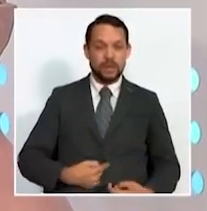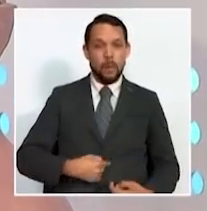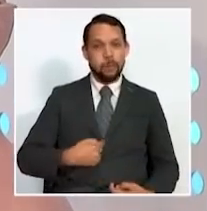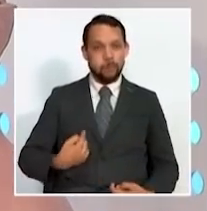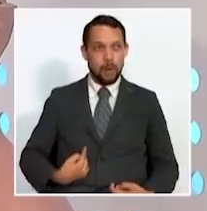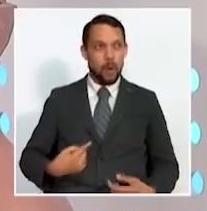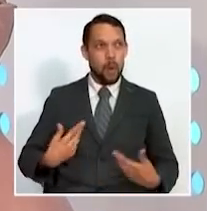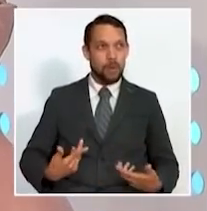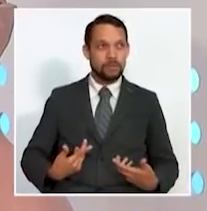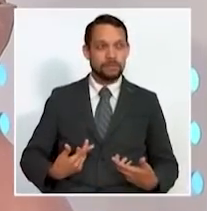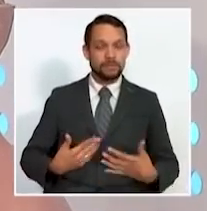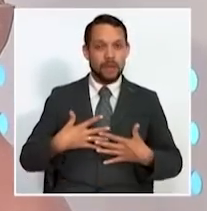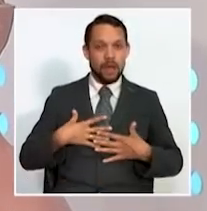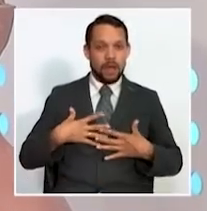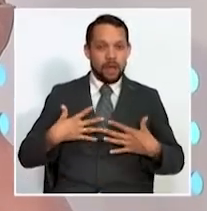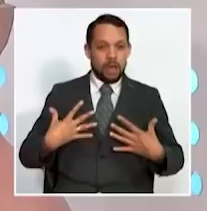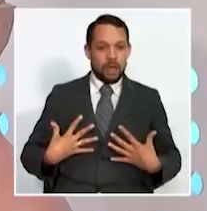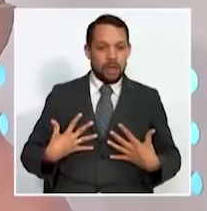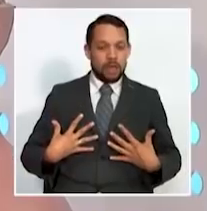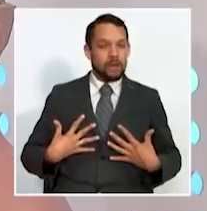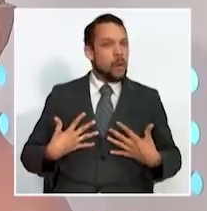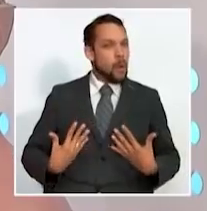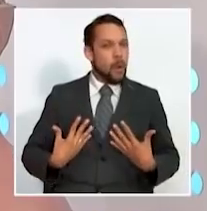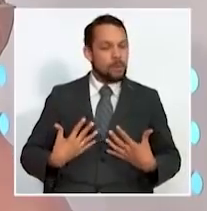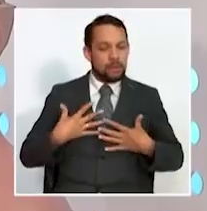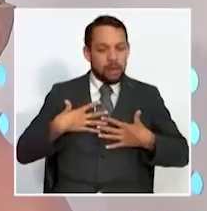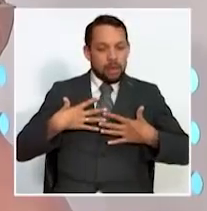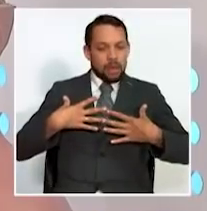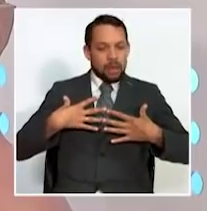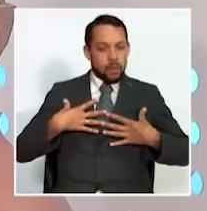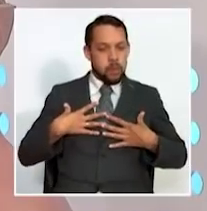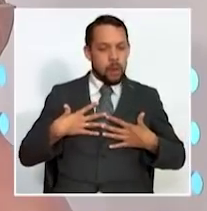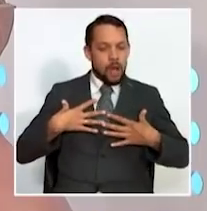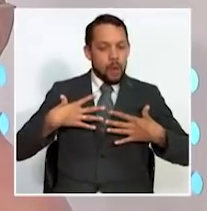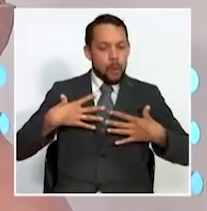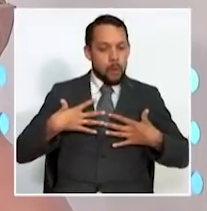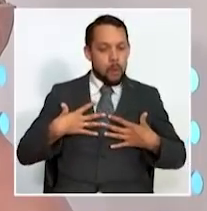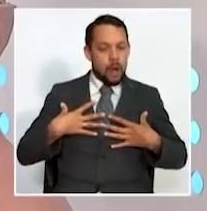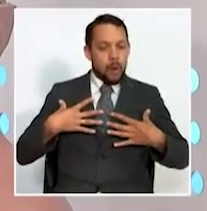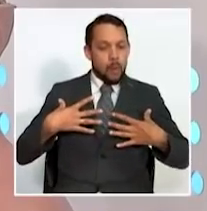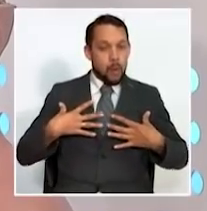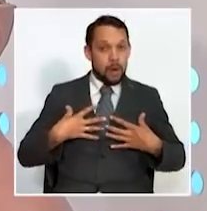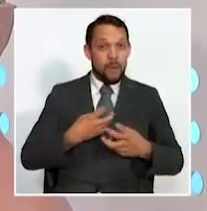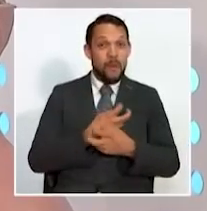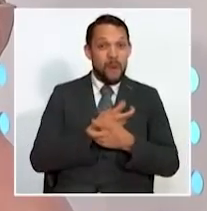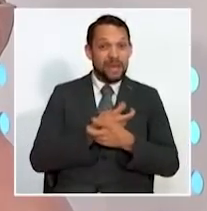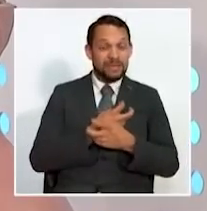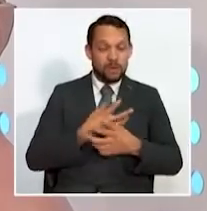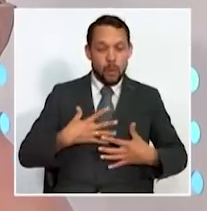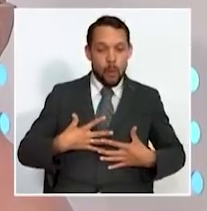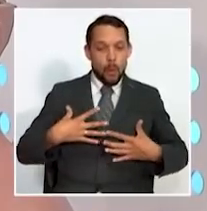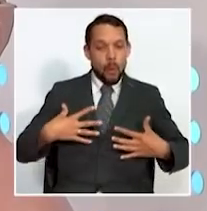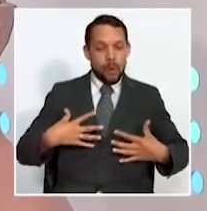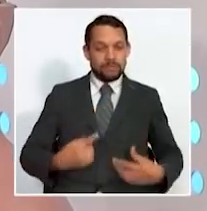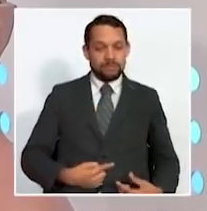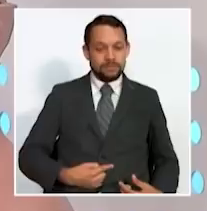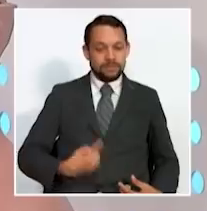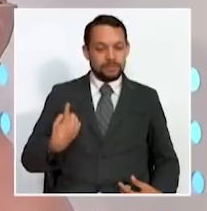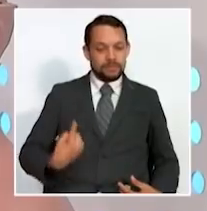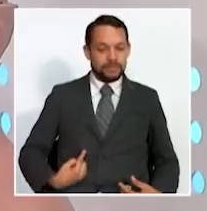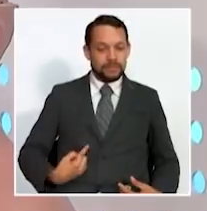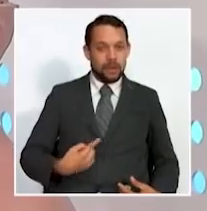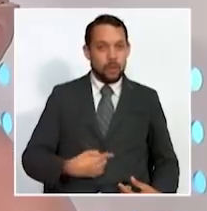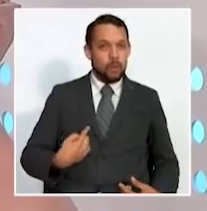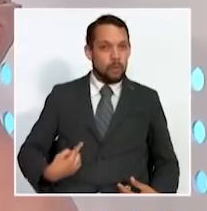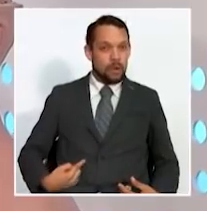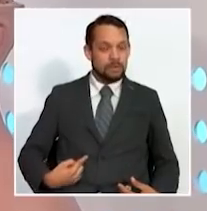esta posición y al estar en esta posición permite el movimiento. Resulta que cuando decimos que se está horizontalizando es que las